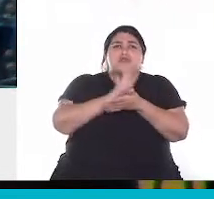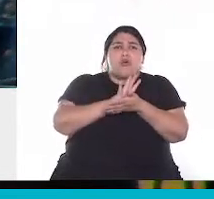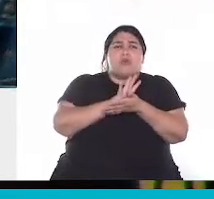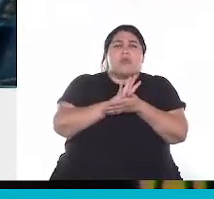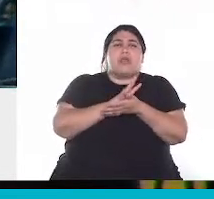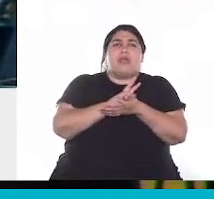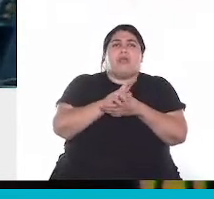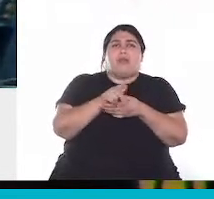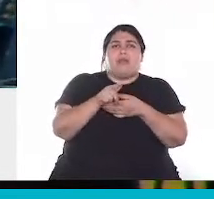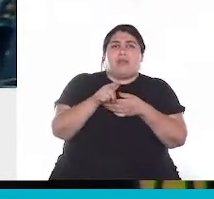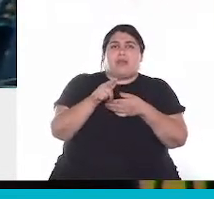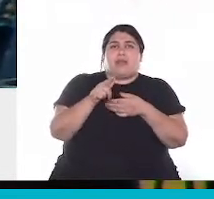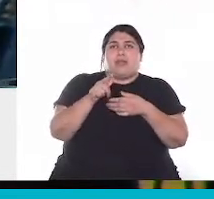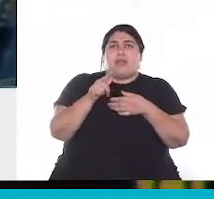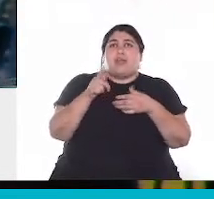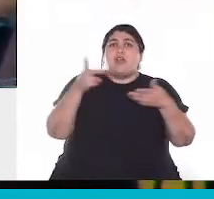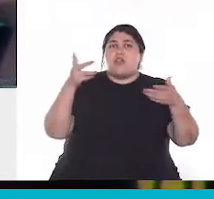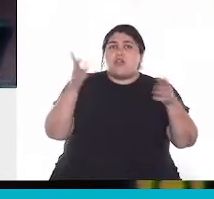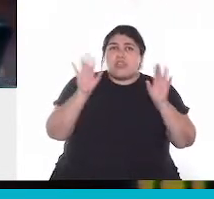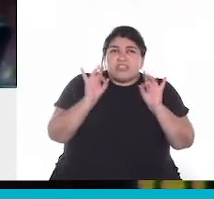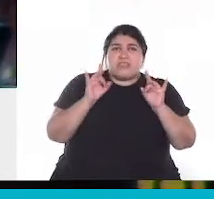las que atraviesa nuestra democracia.